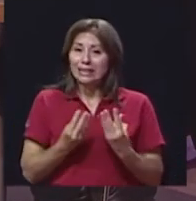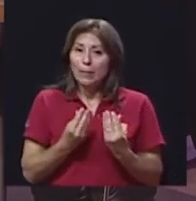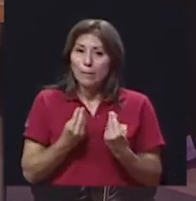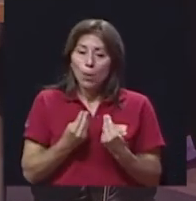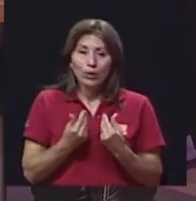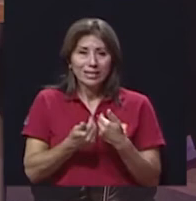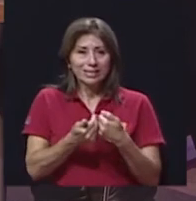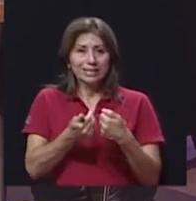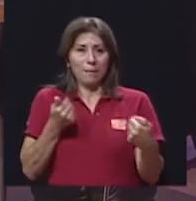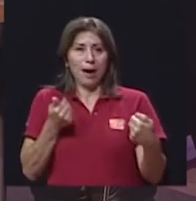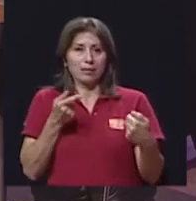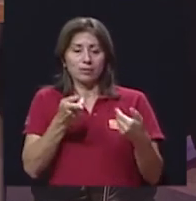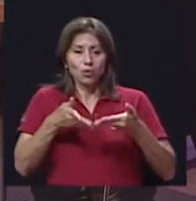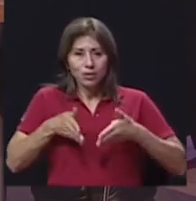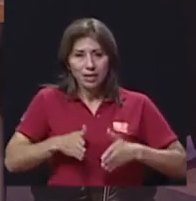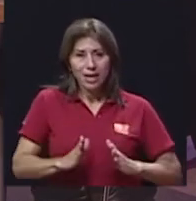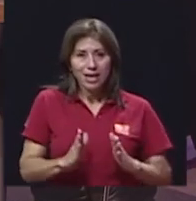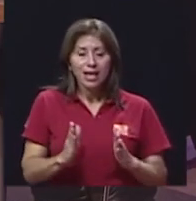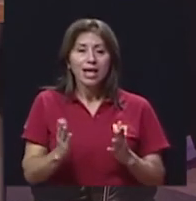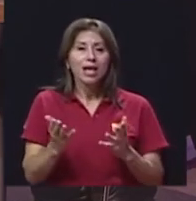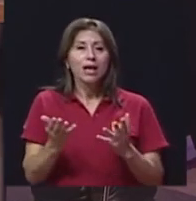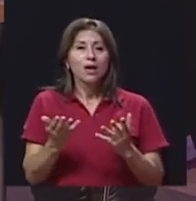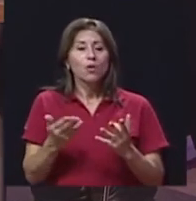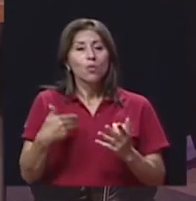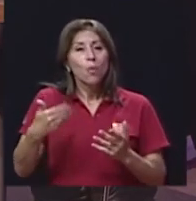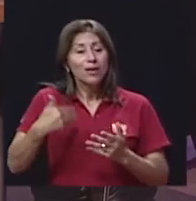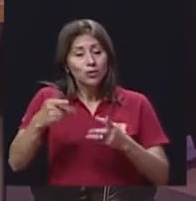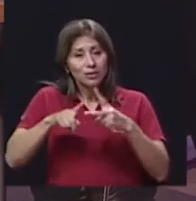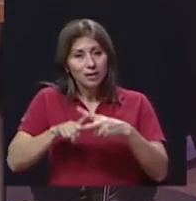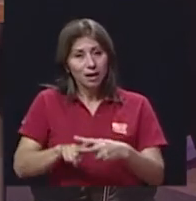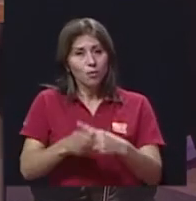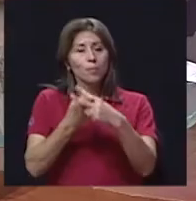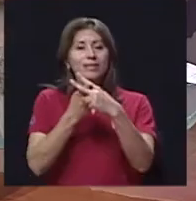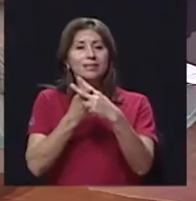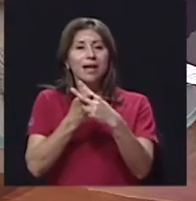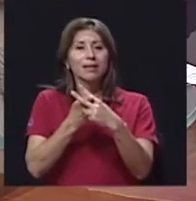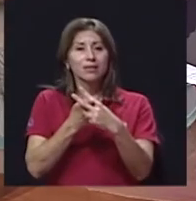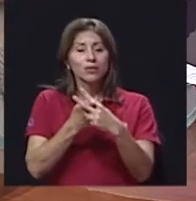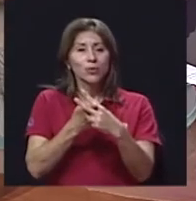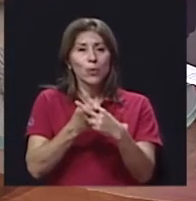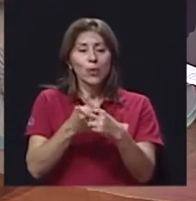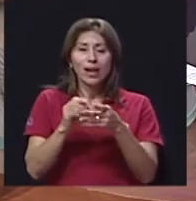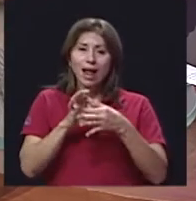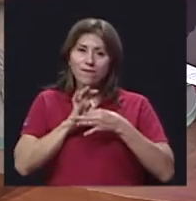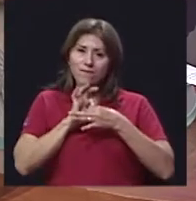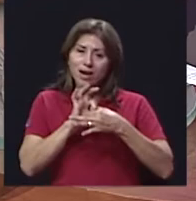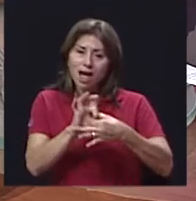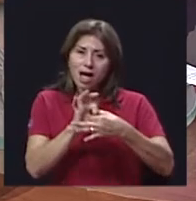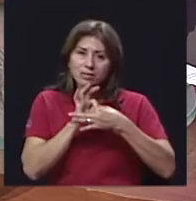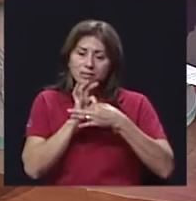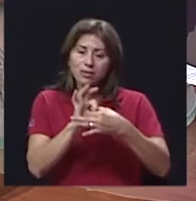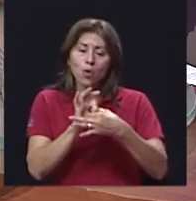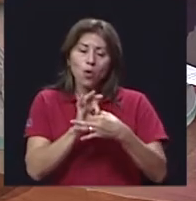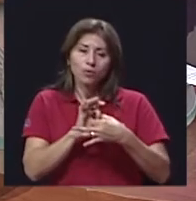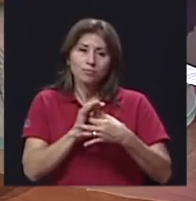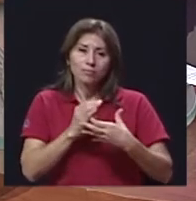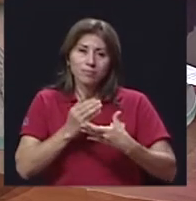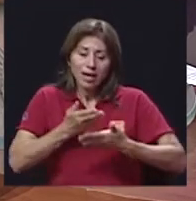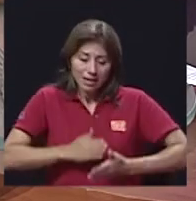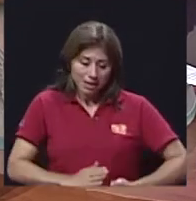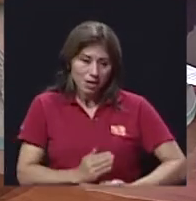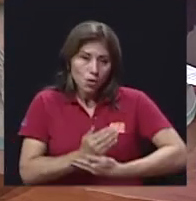separación verdad cuando se están comenzando en esta relación de apego verdad